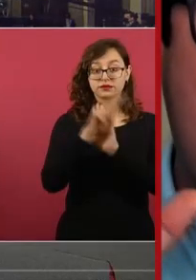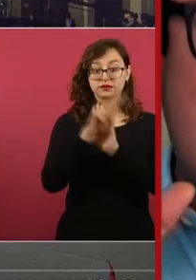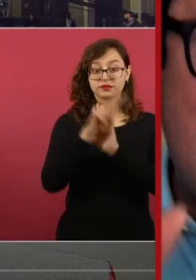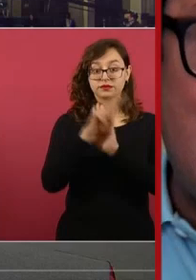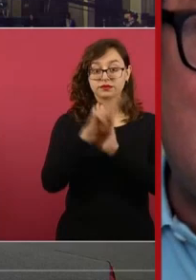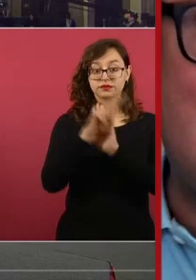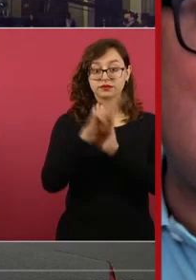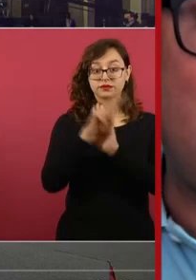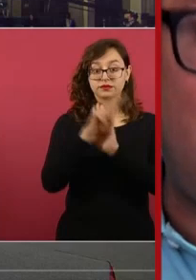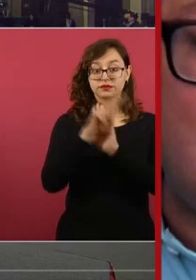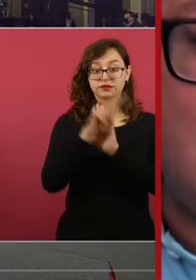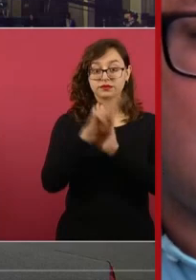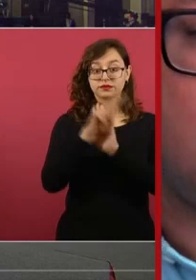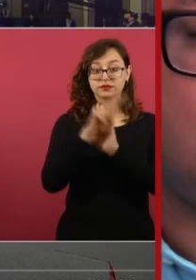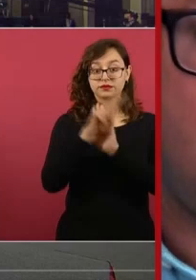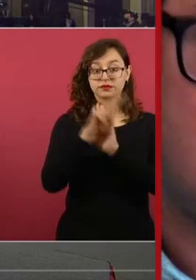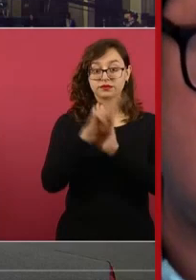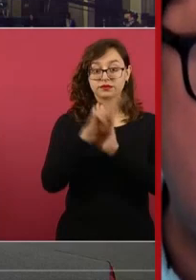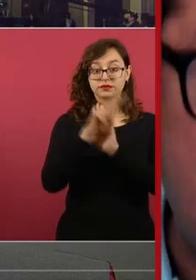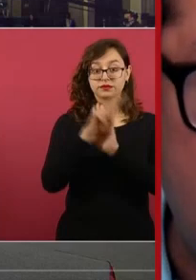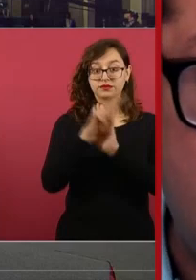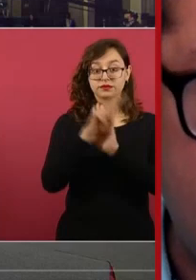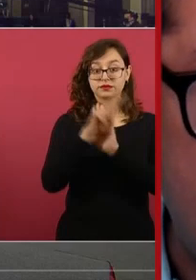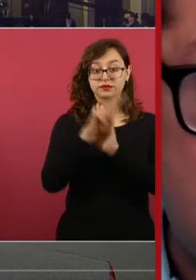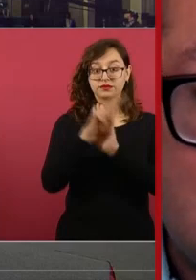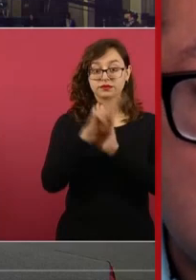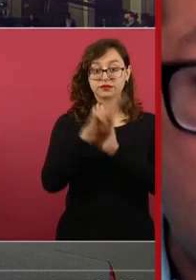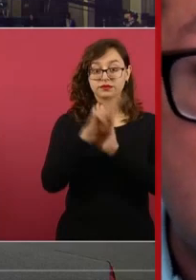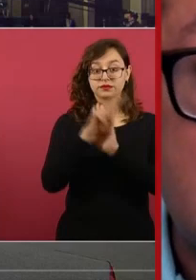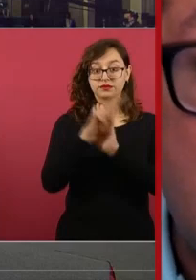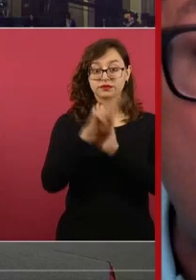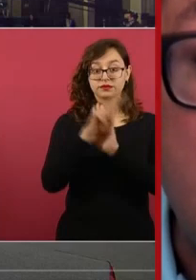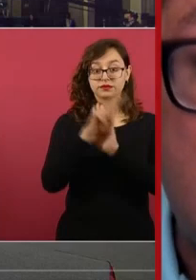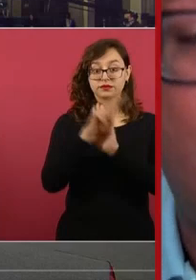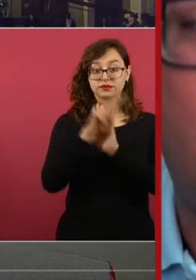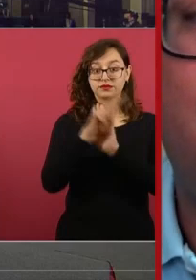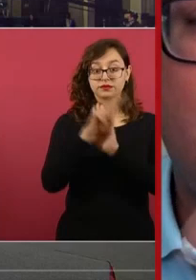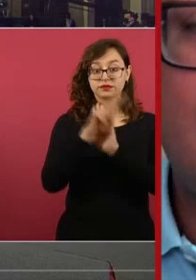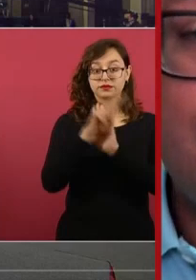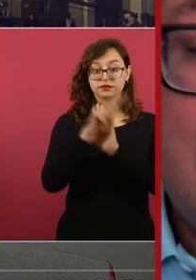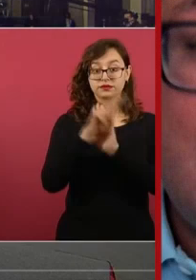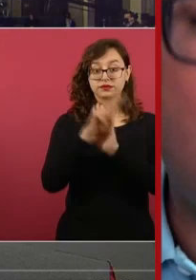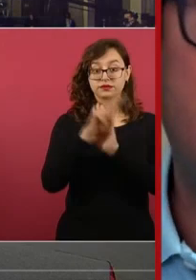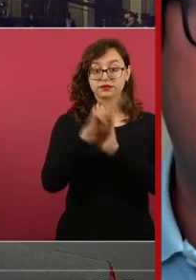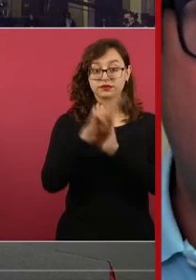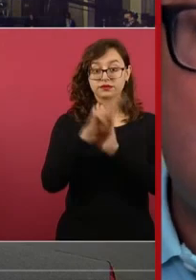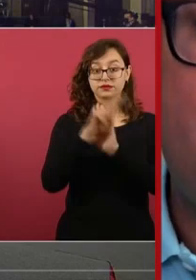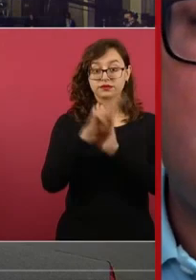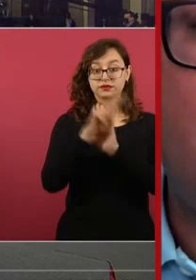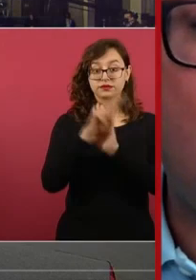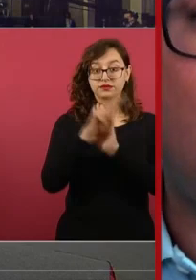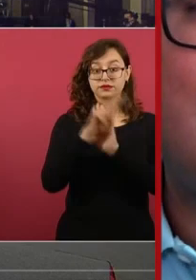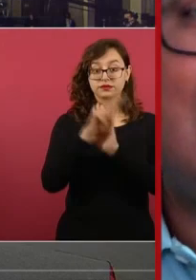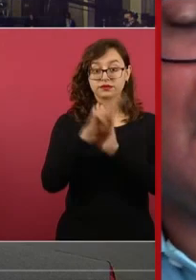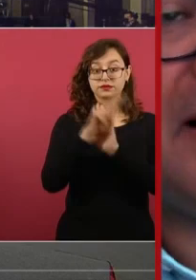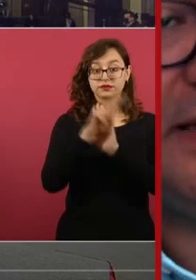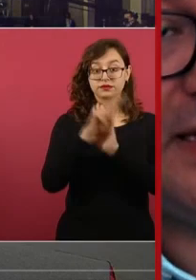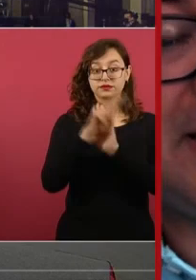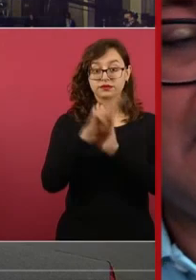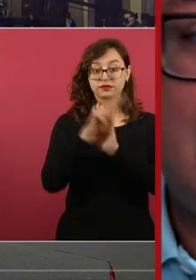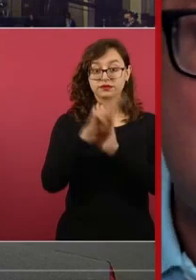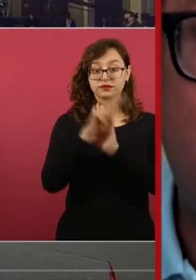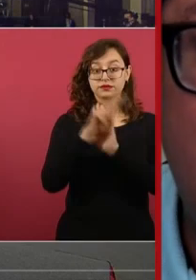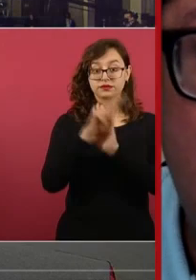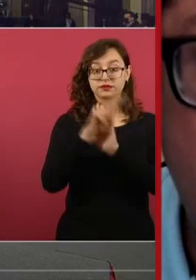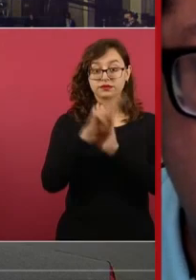el arranque de la refinería Dos Bocas el día de hoy. Y bueno, este creo que es el último video, y vale la pena verlo, de